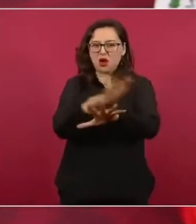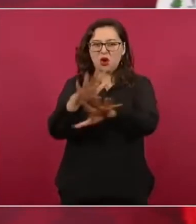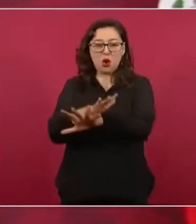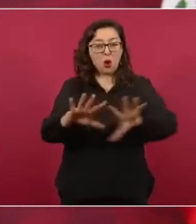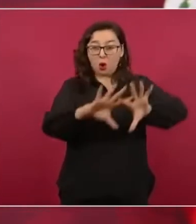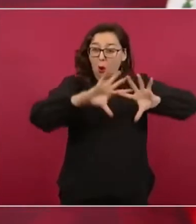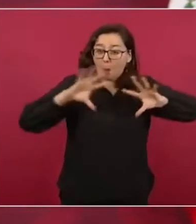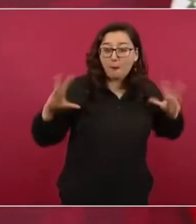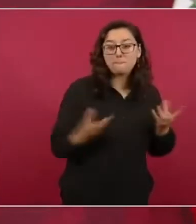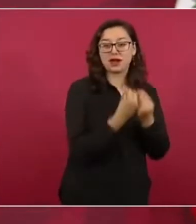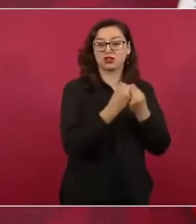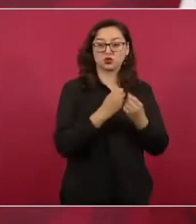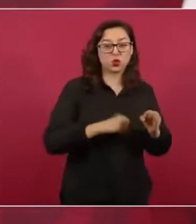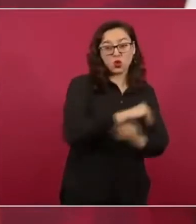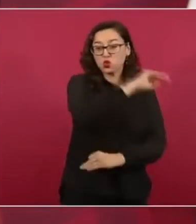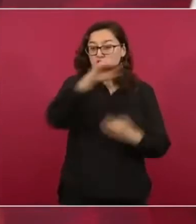los jóvenes